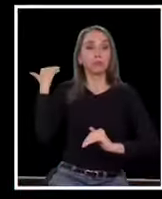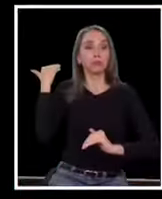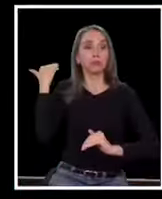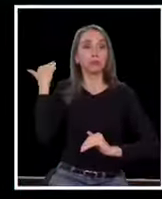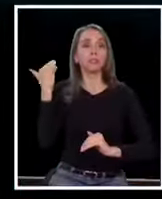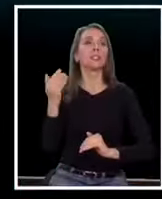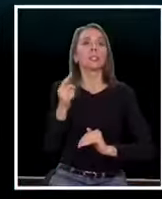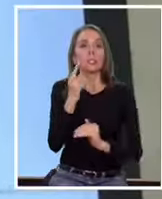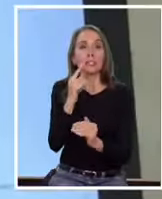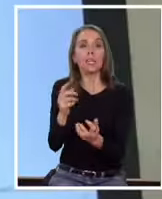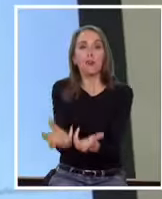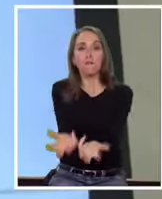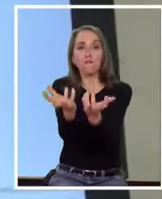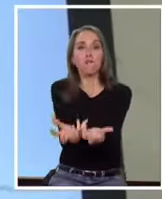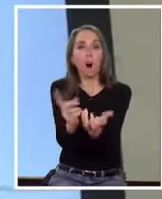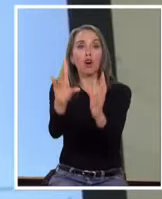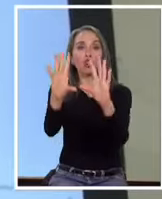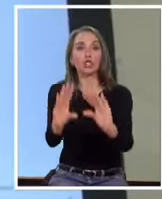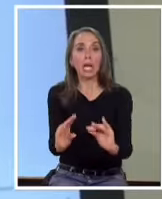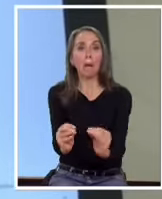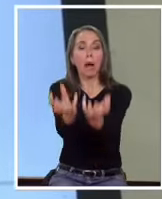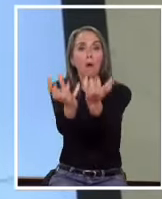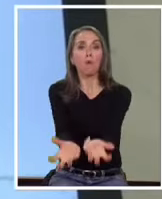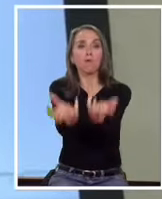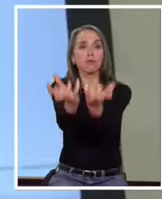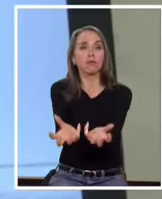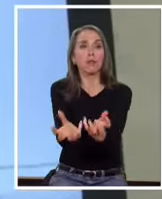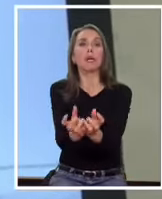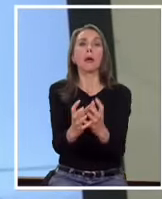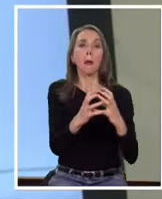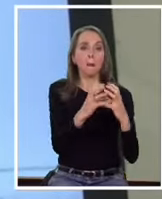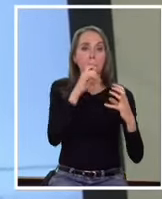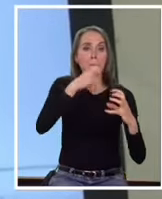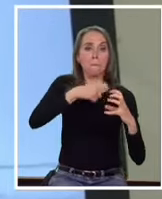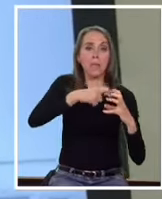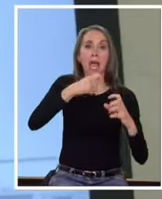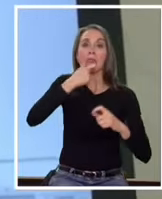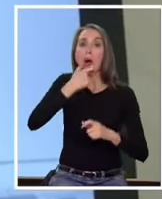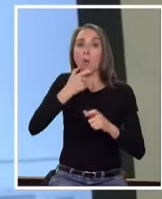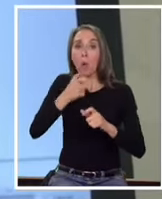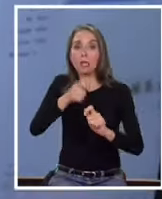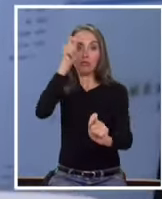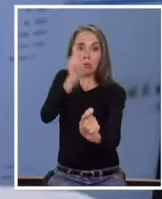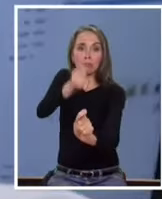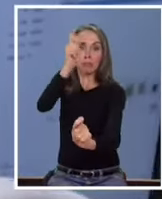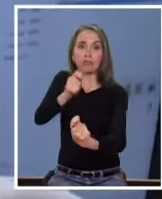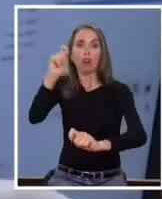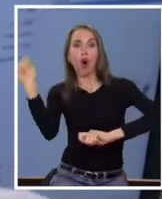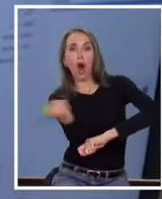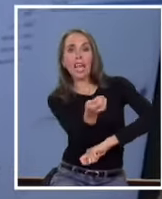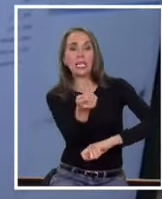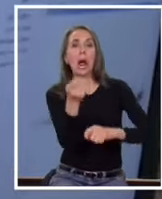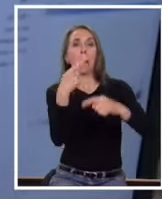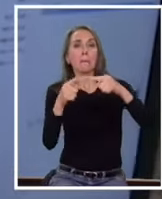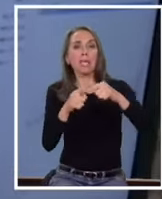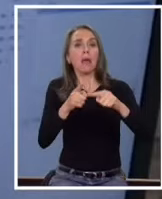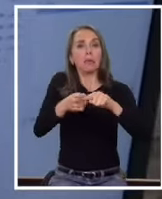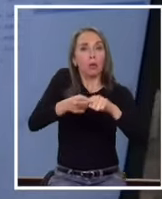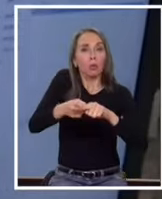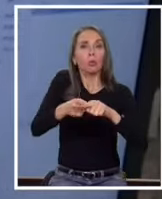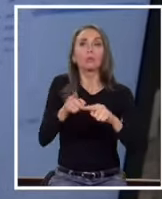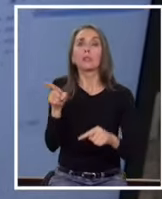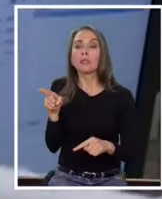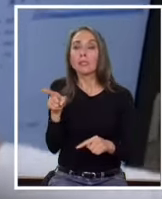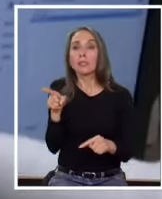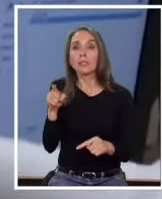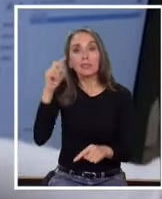Incluso mantenía fogatas y hasta desarrollaba herramientas de piedra y hueso. Se falsea